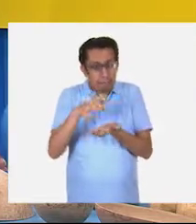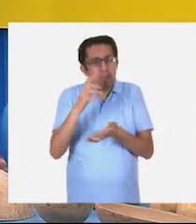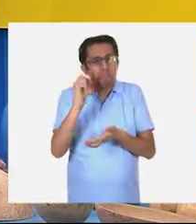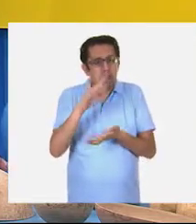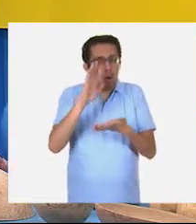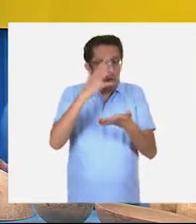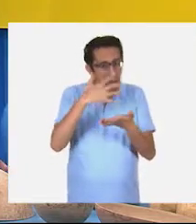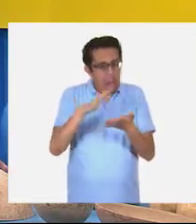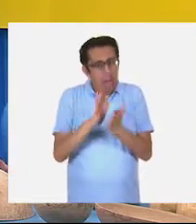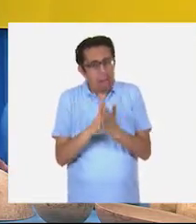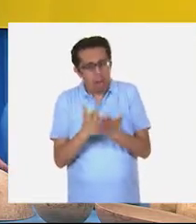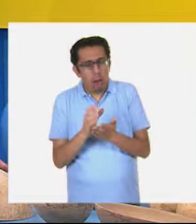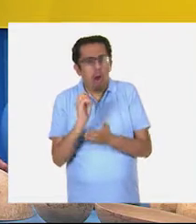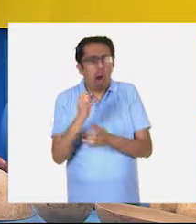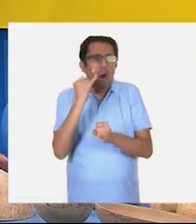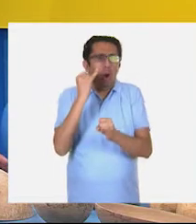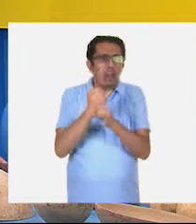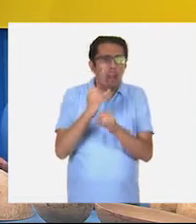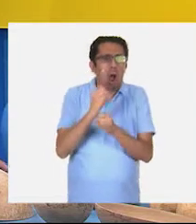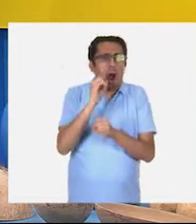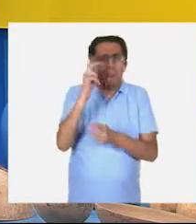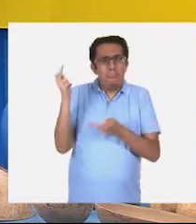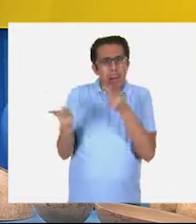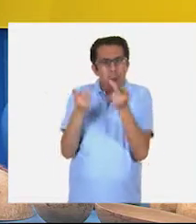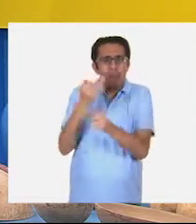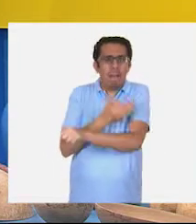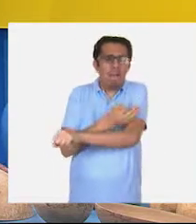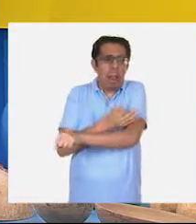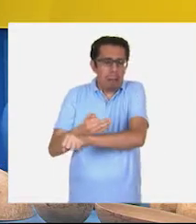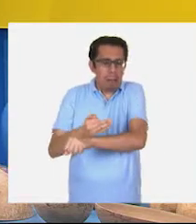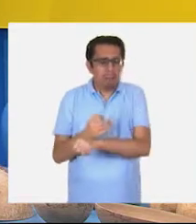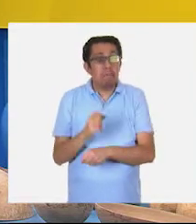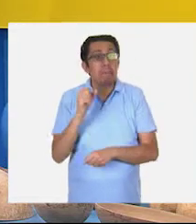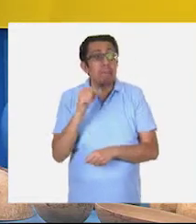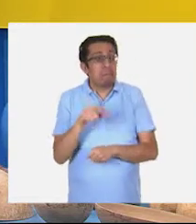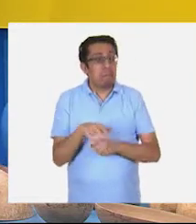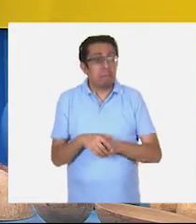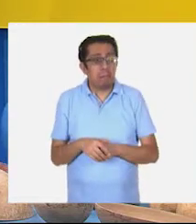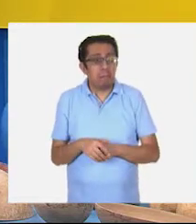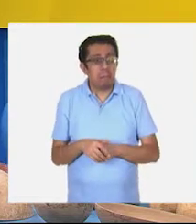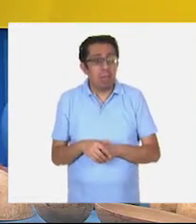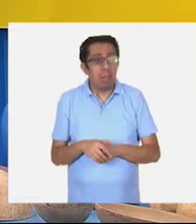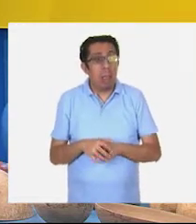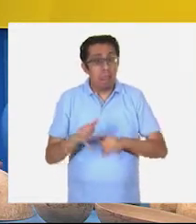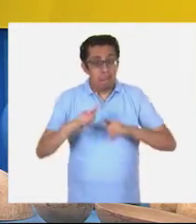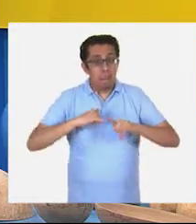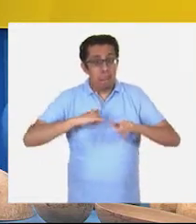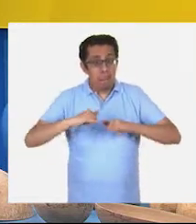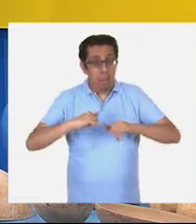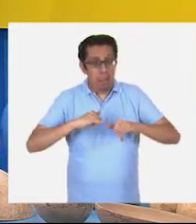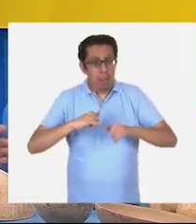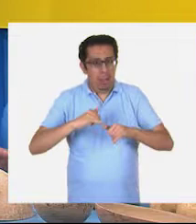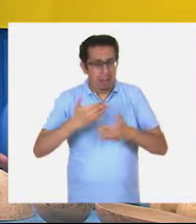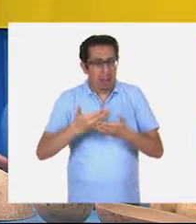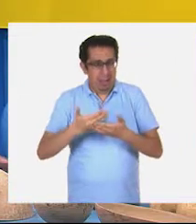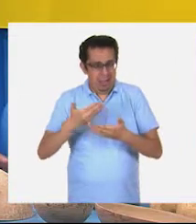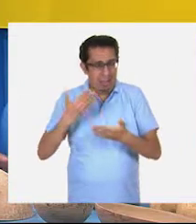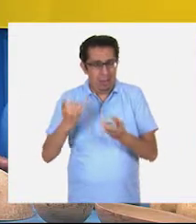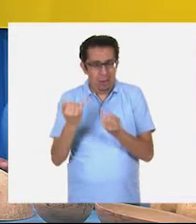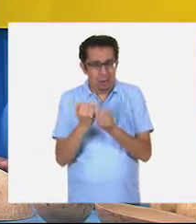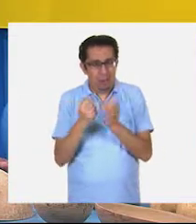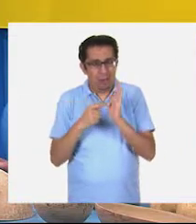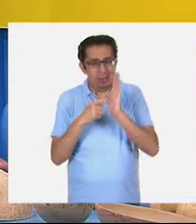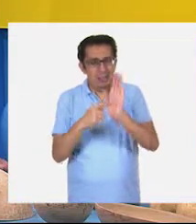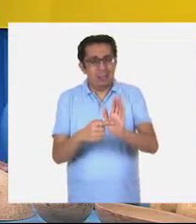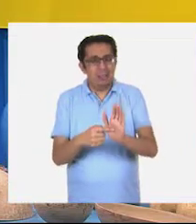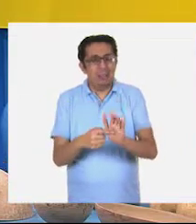textos, o internet, o con algún familiar. También puede ubicar en un mapa, así como lo vimos en las